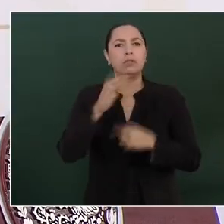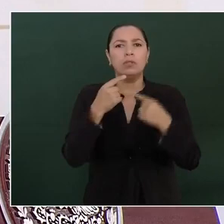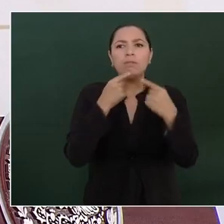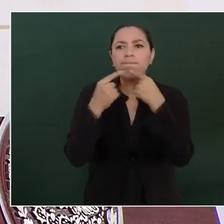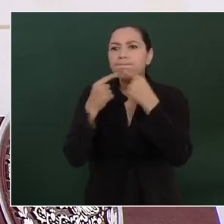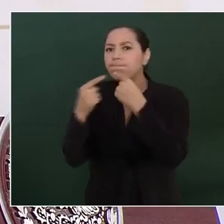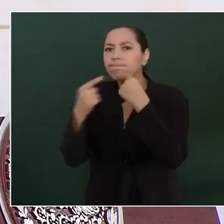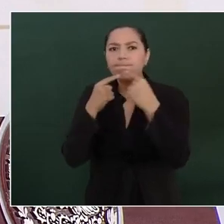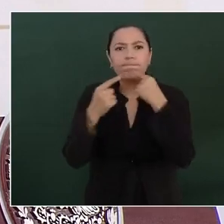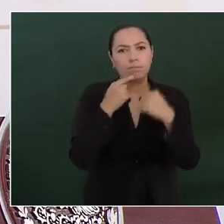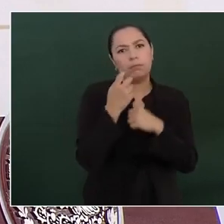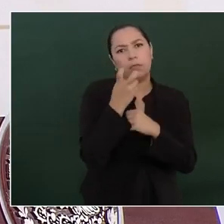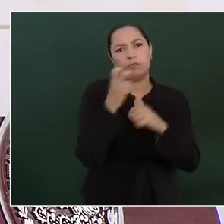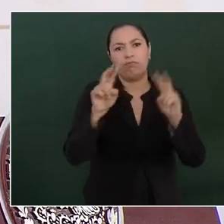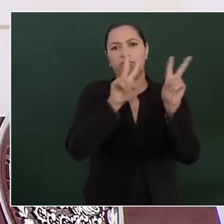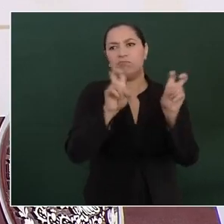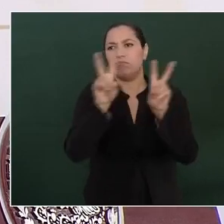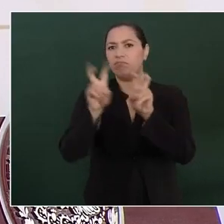sobre estos temas,